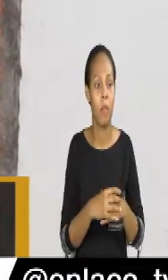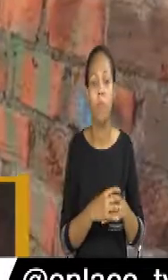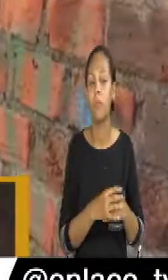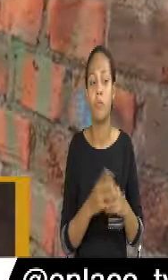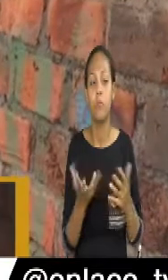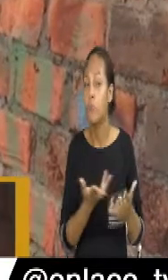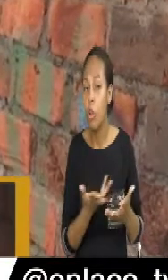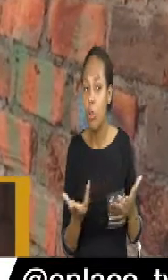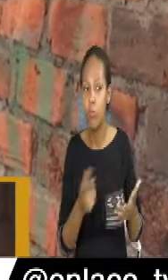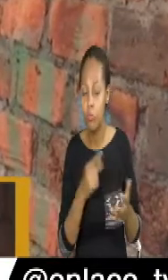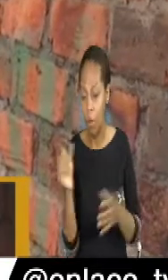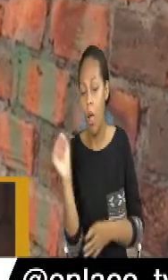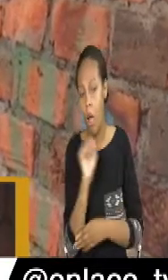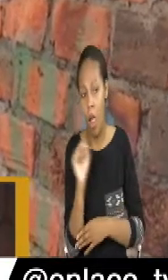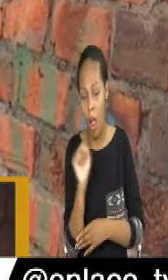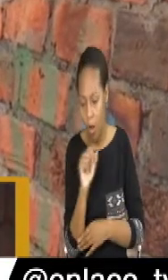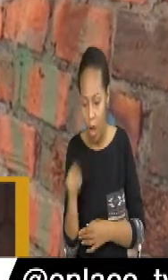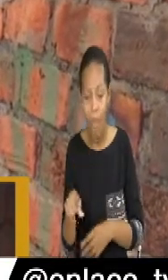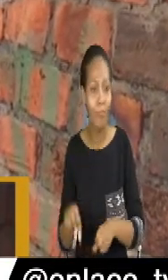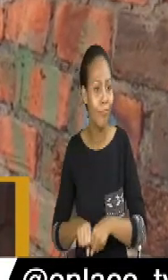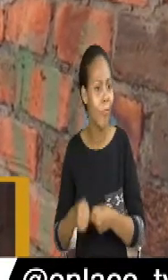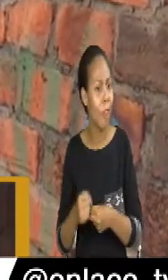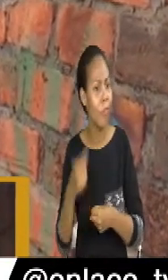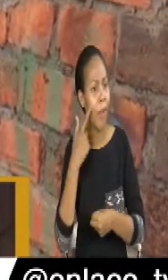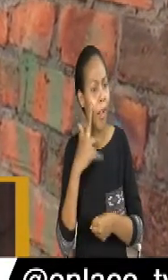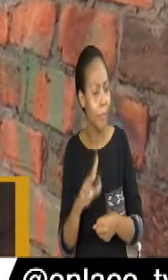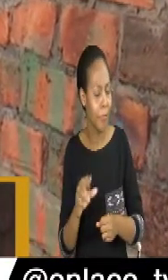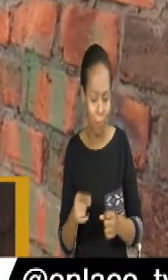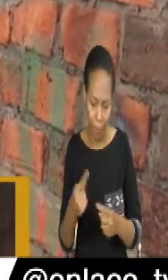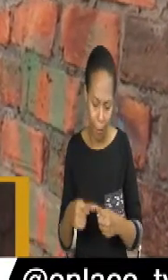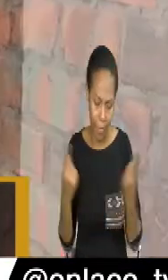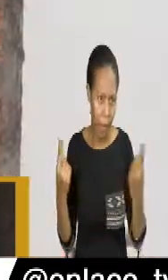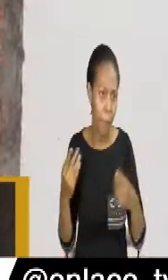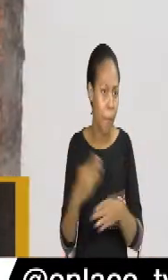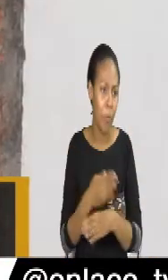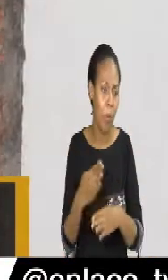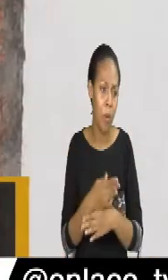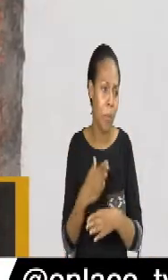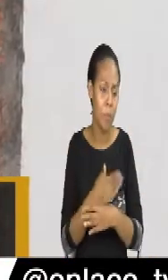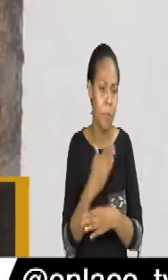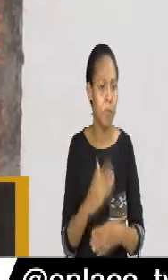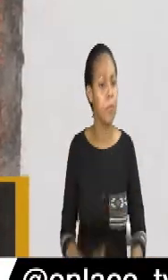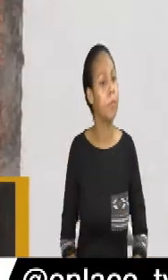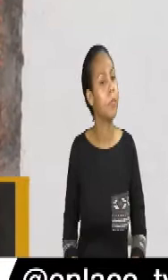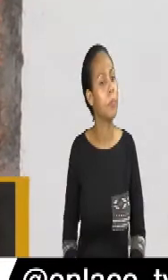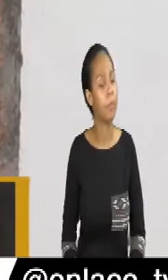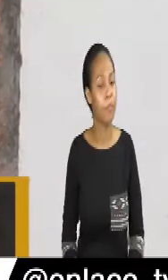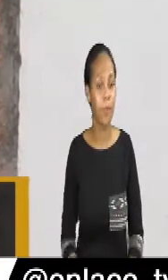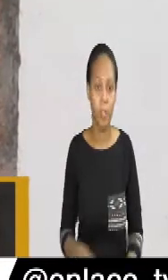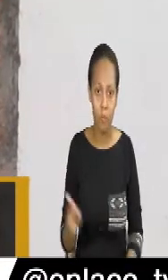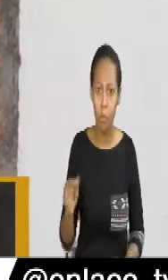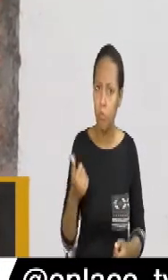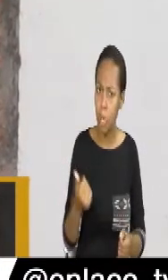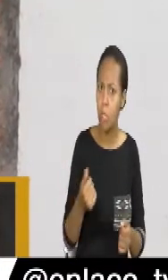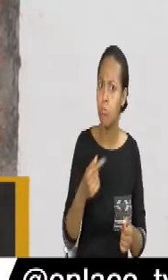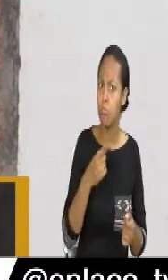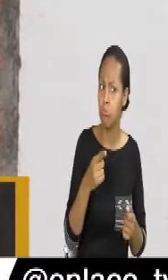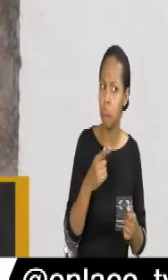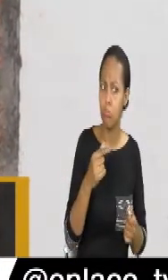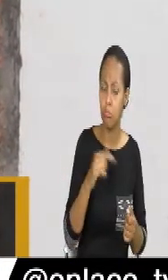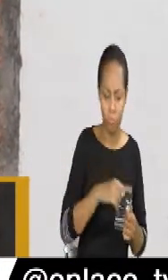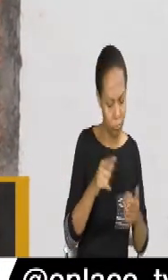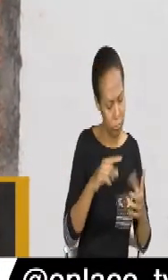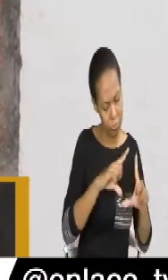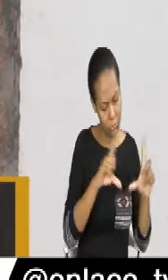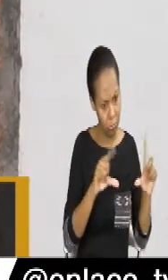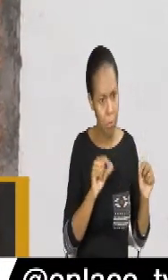en el vehículo. Por fortuna, en el accidente solo hubo daños materiales. Tener muy bien la revisión técnico-mecánica, el vehículo presenta la revisión